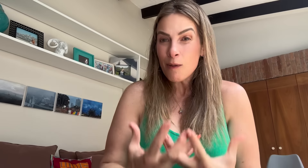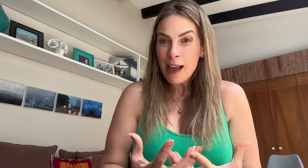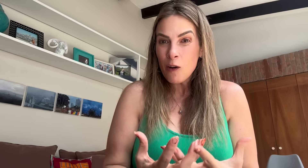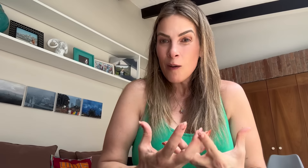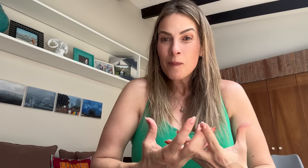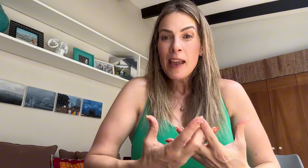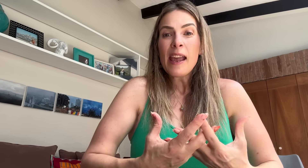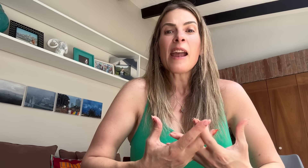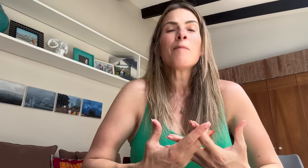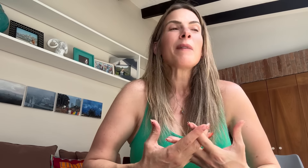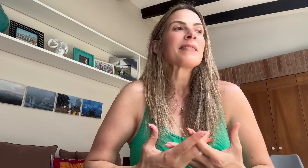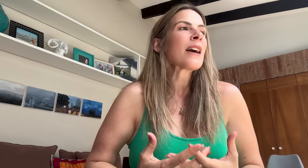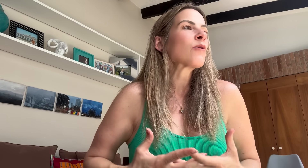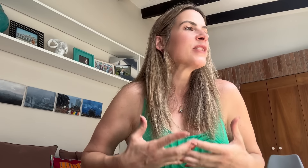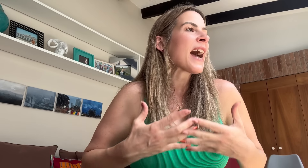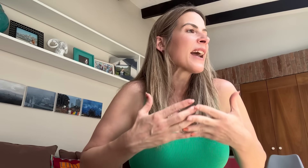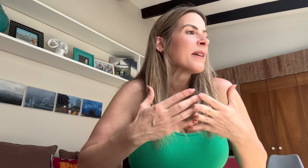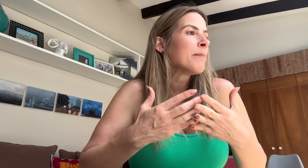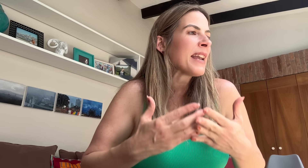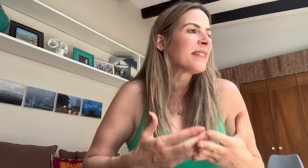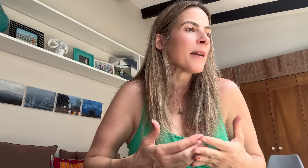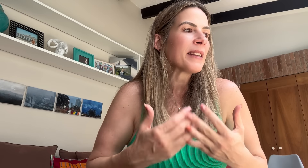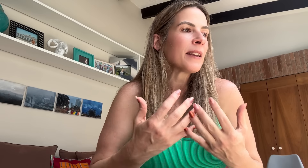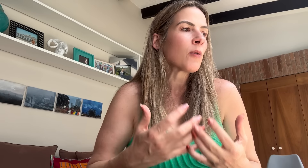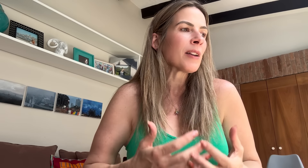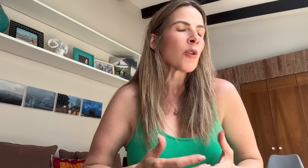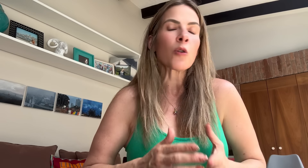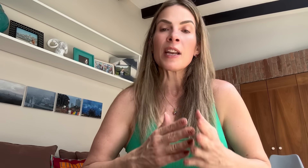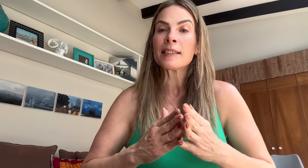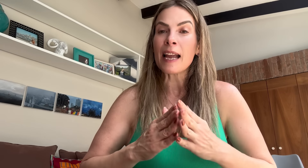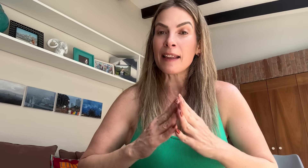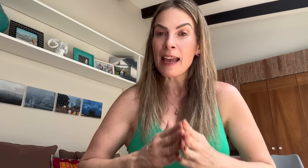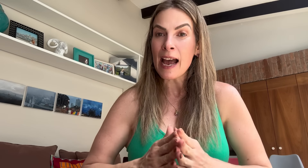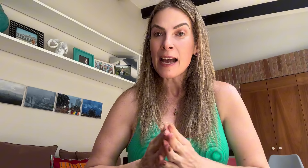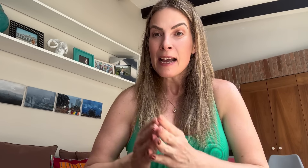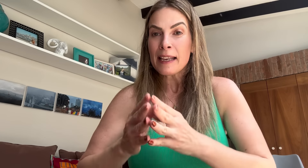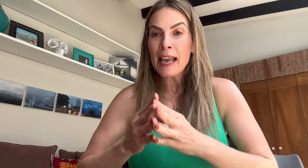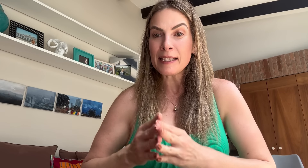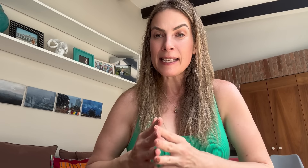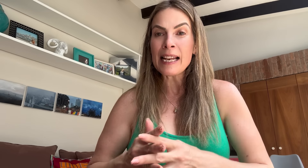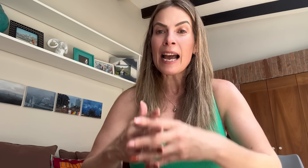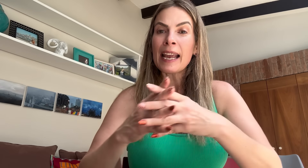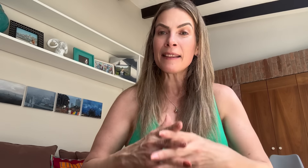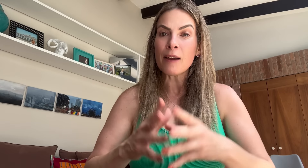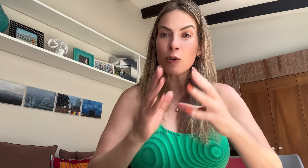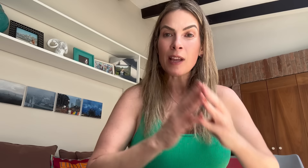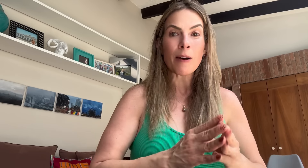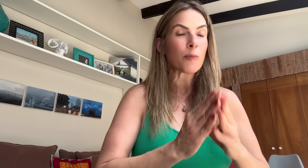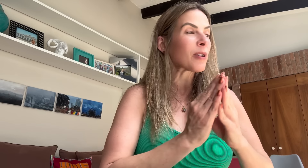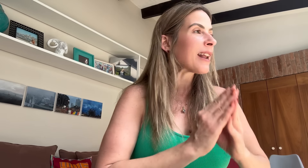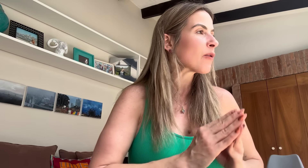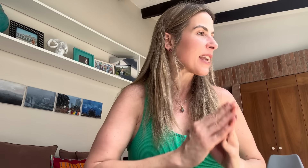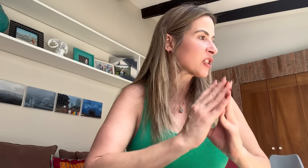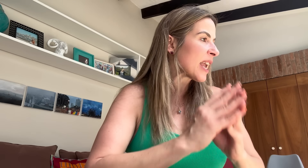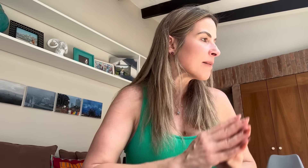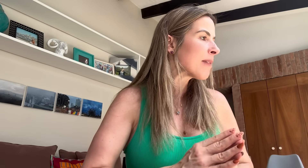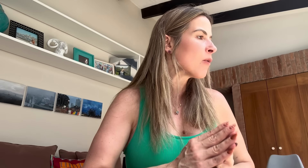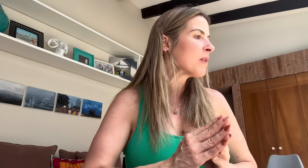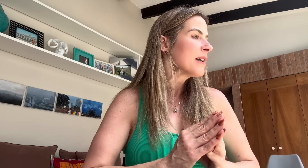Y luego empezaron ya en 2024 con esta idea que si la gente votaba por